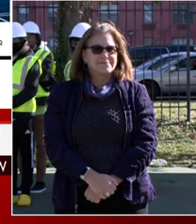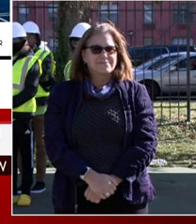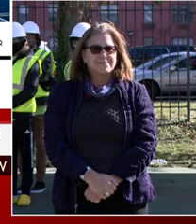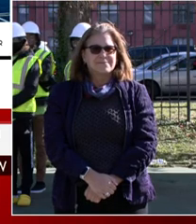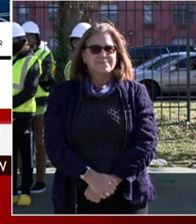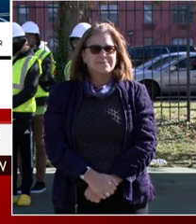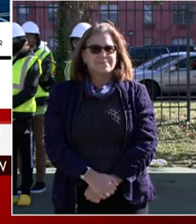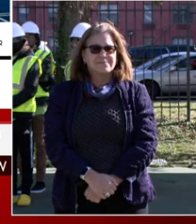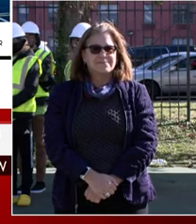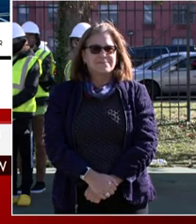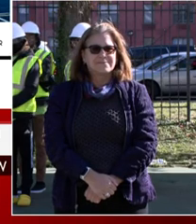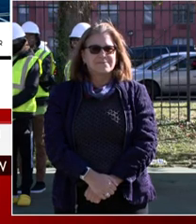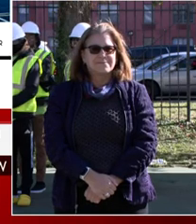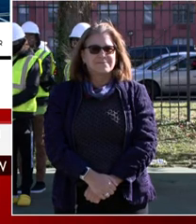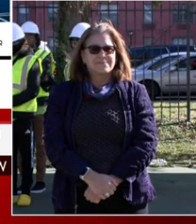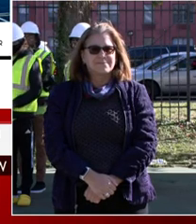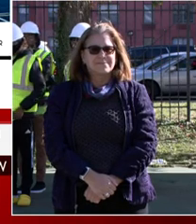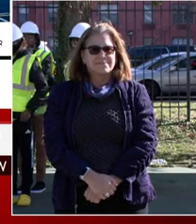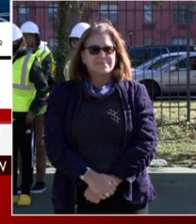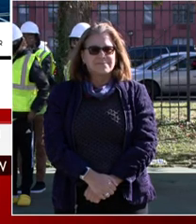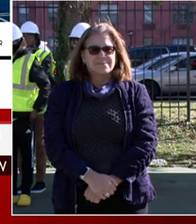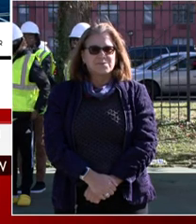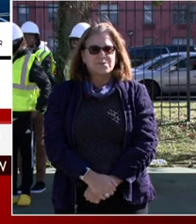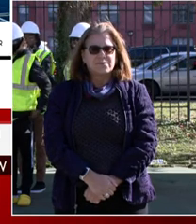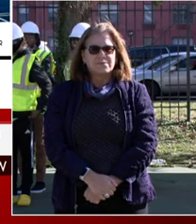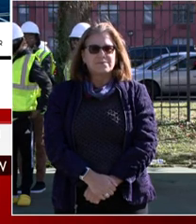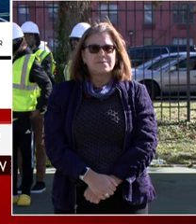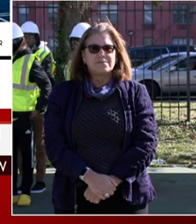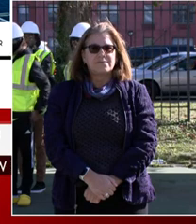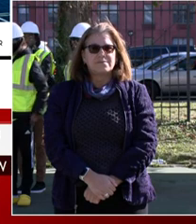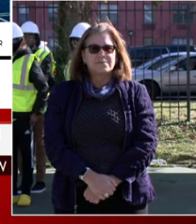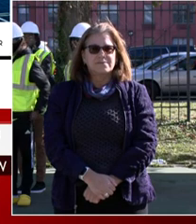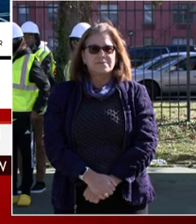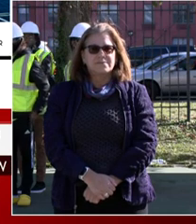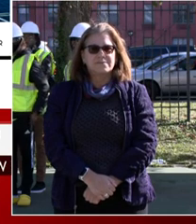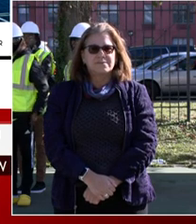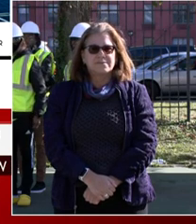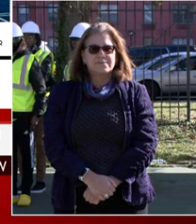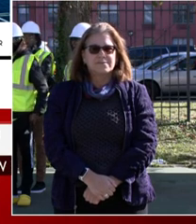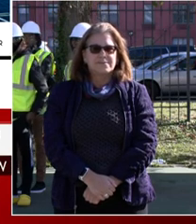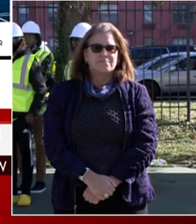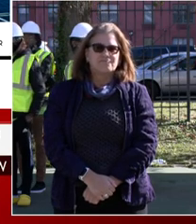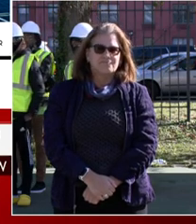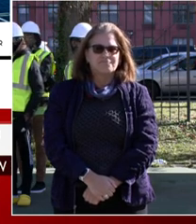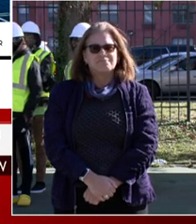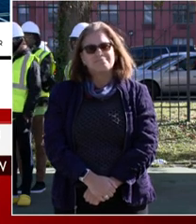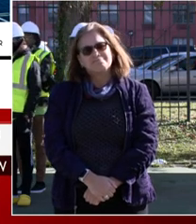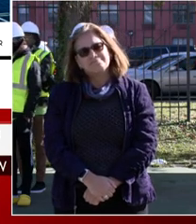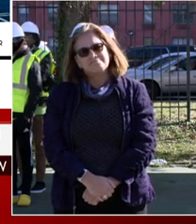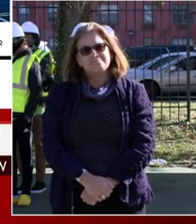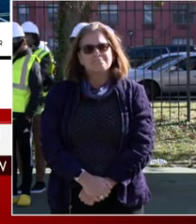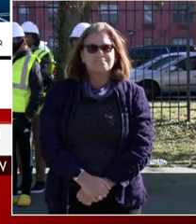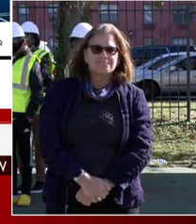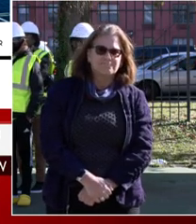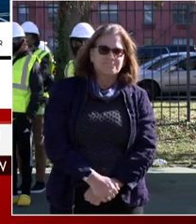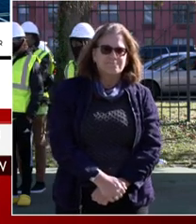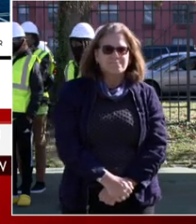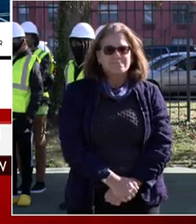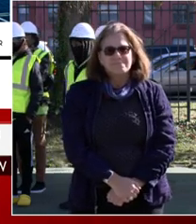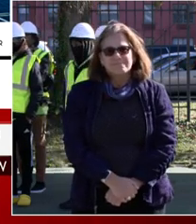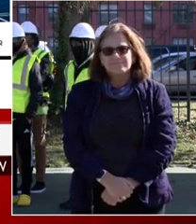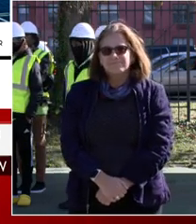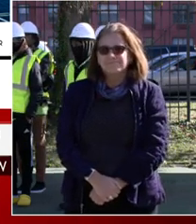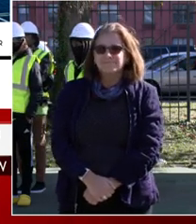de formación si tú te dedicas a estudiar. Pero tienes que pensar en cómo va a